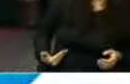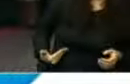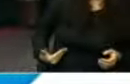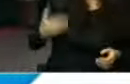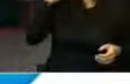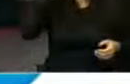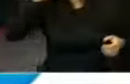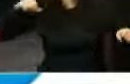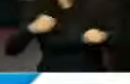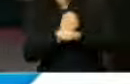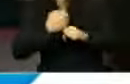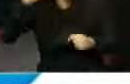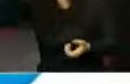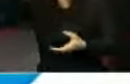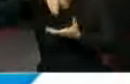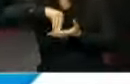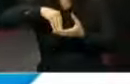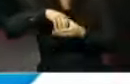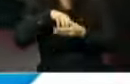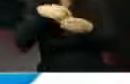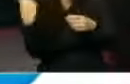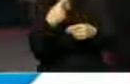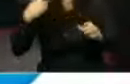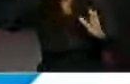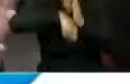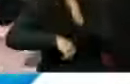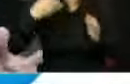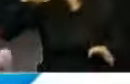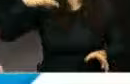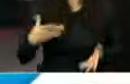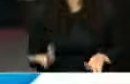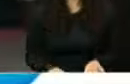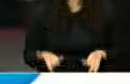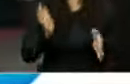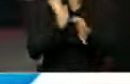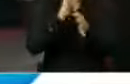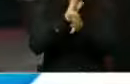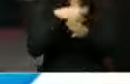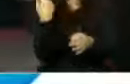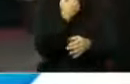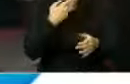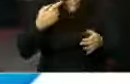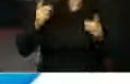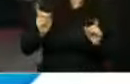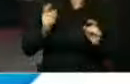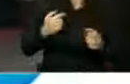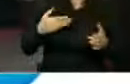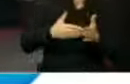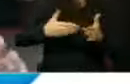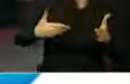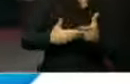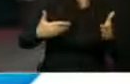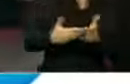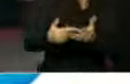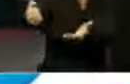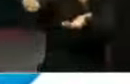acá. Como estuvimos en el momento de la carpa blanca, porque vamos a seguir defendiendo y no vamos a dejar de estar